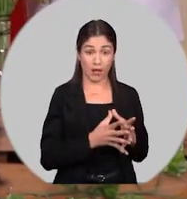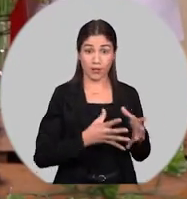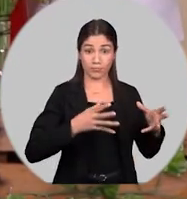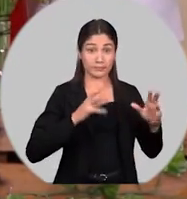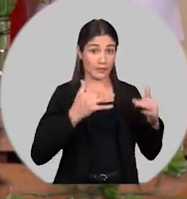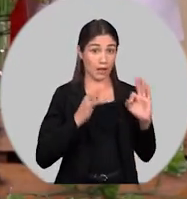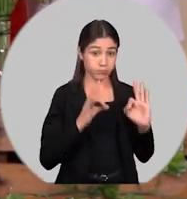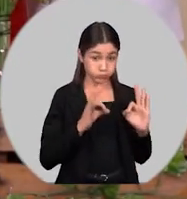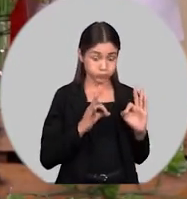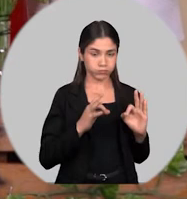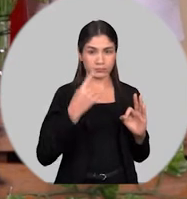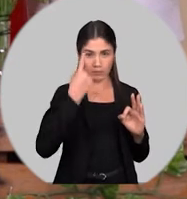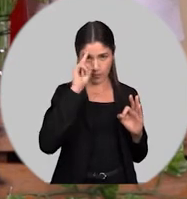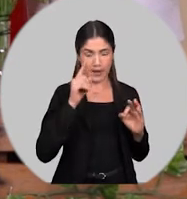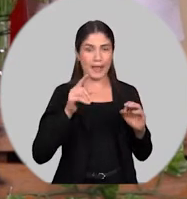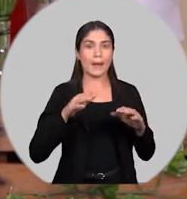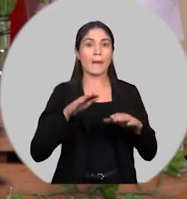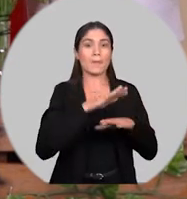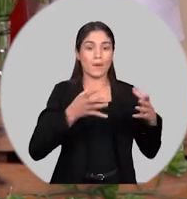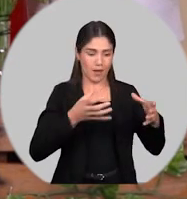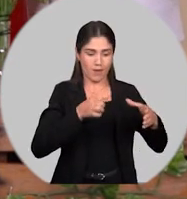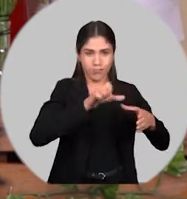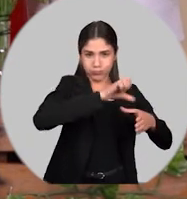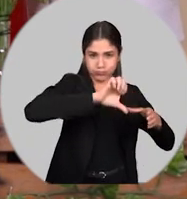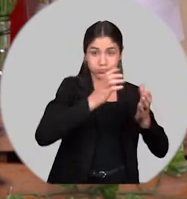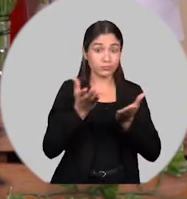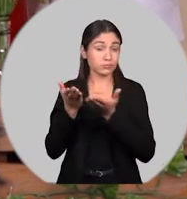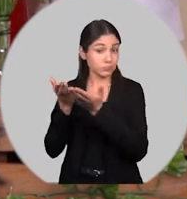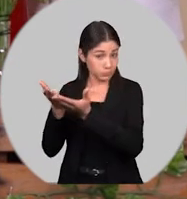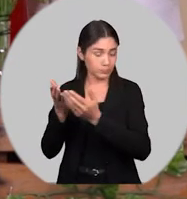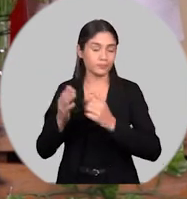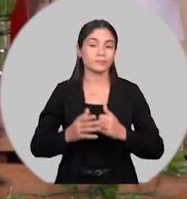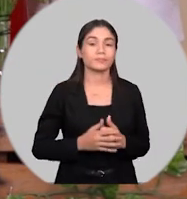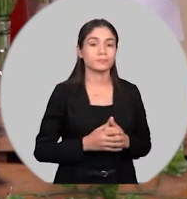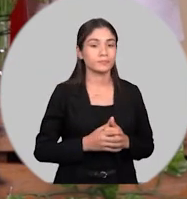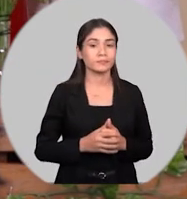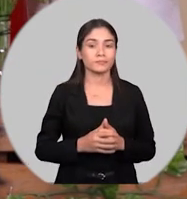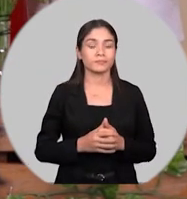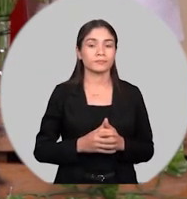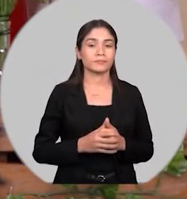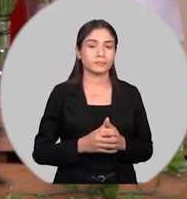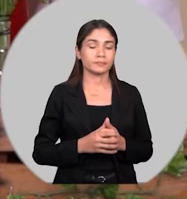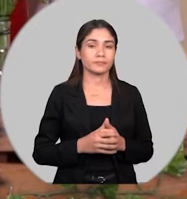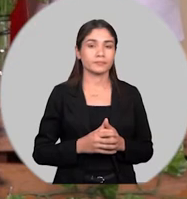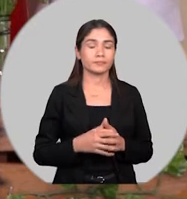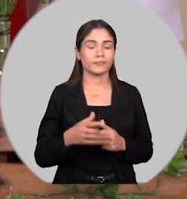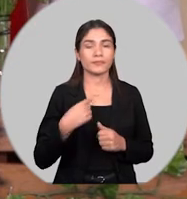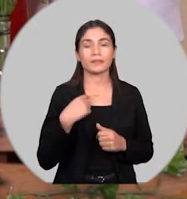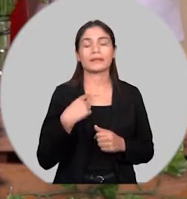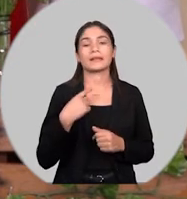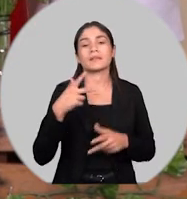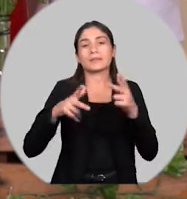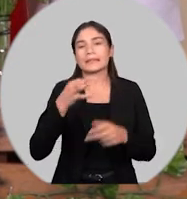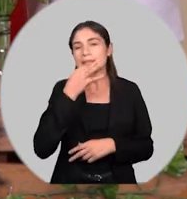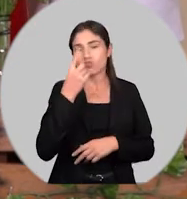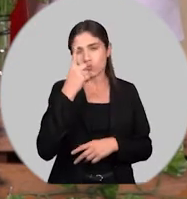masa lista para cargar en los moldes y llevar al horno, les voy a comentar